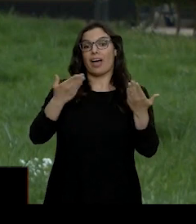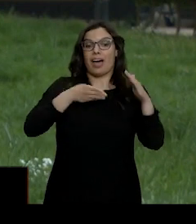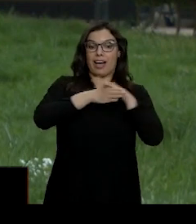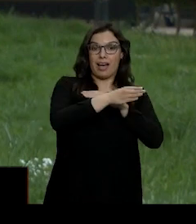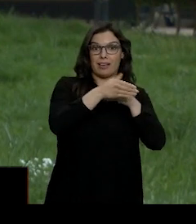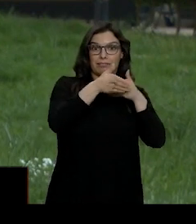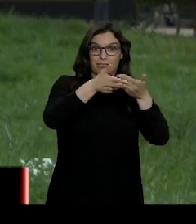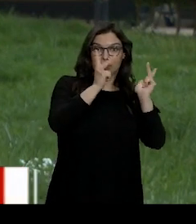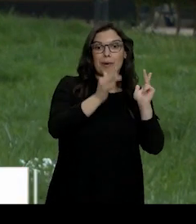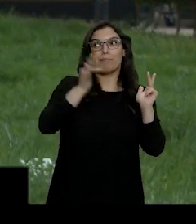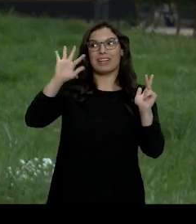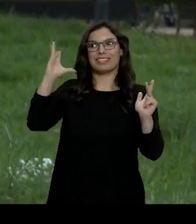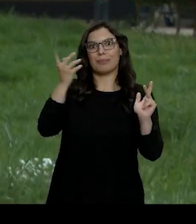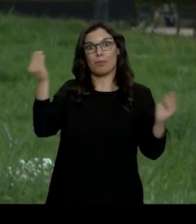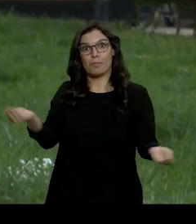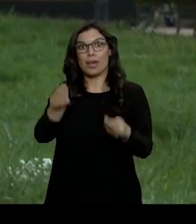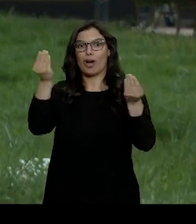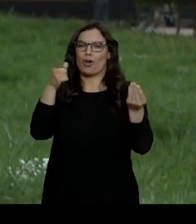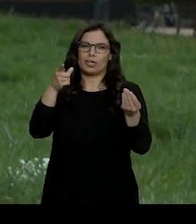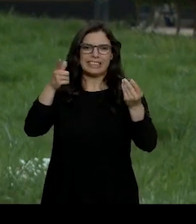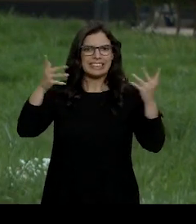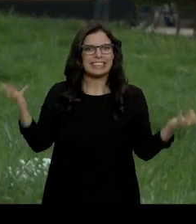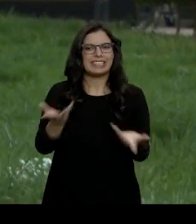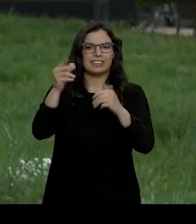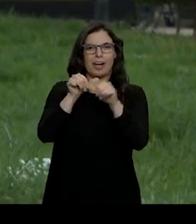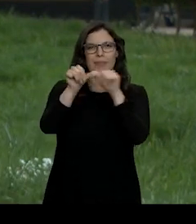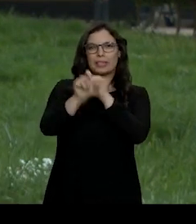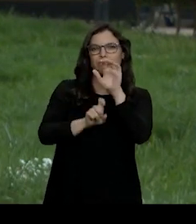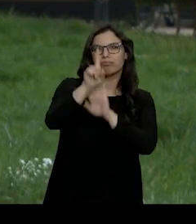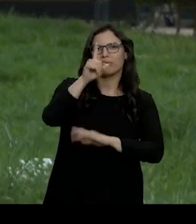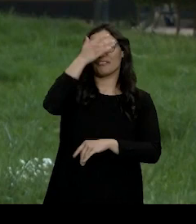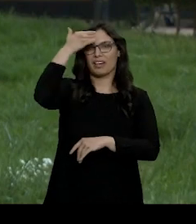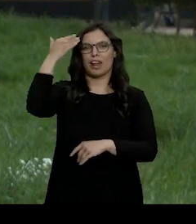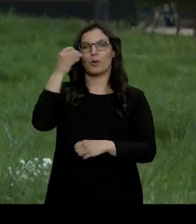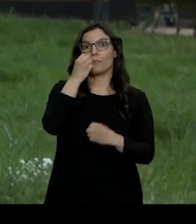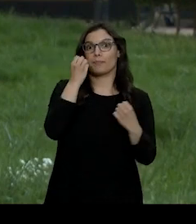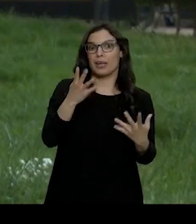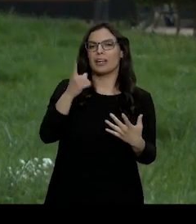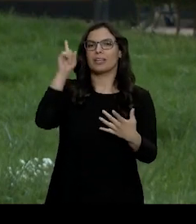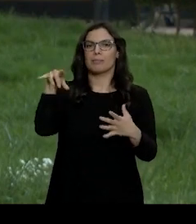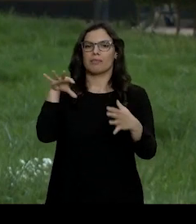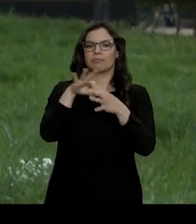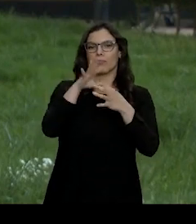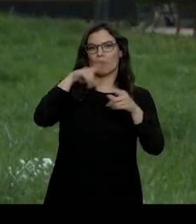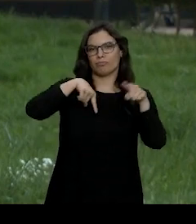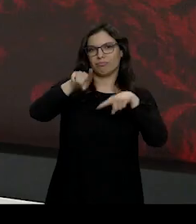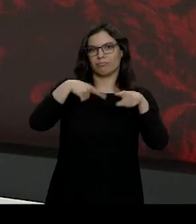y la llegada de las buenas temperaturas sean la palanca para un verano prometedor, vinculado también al incremento de la